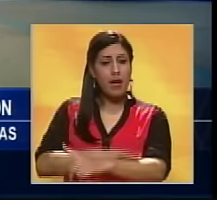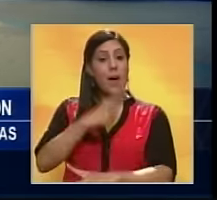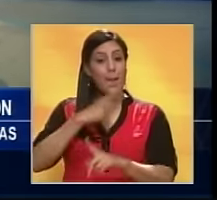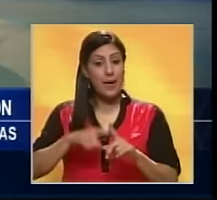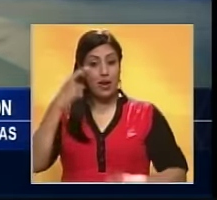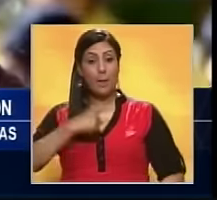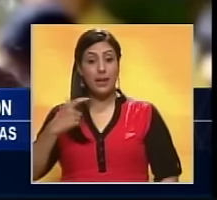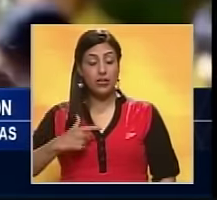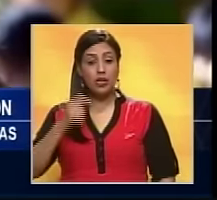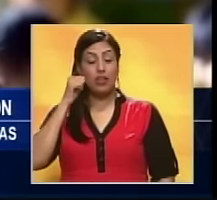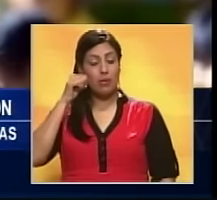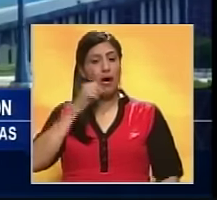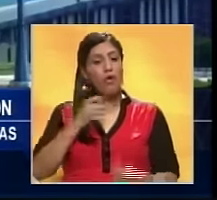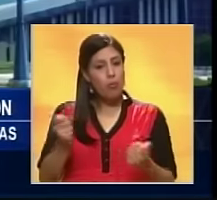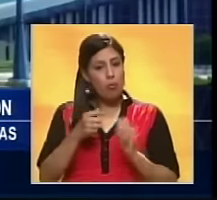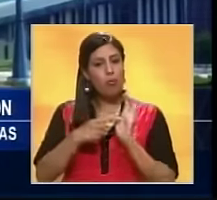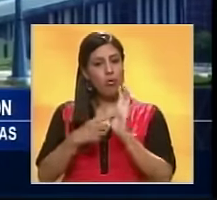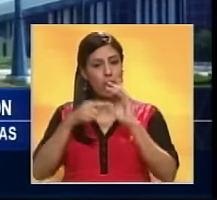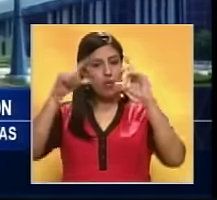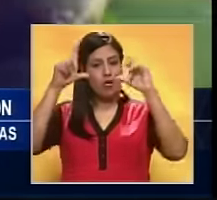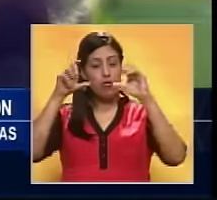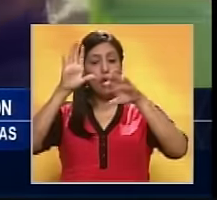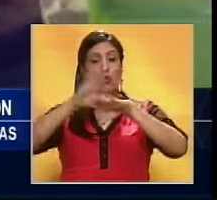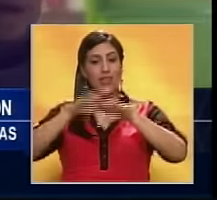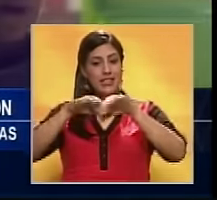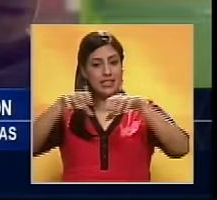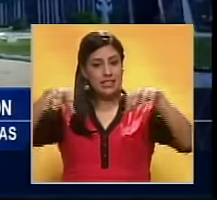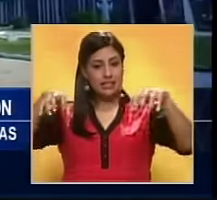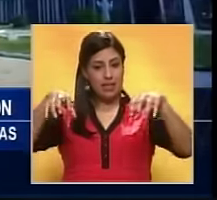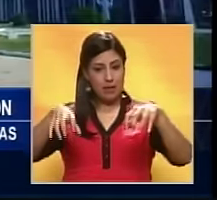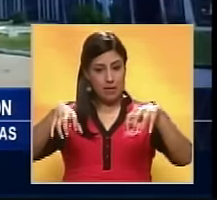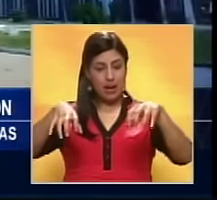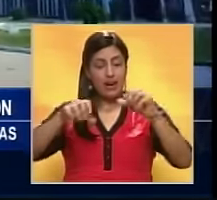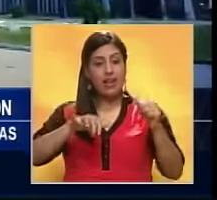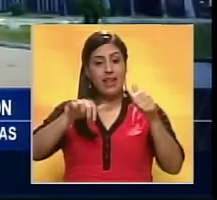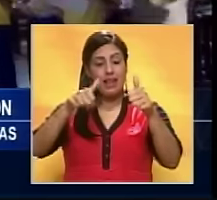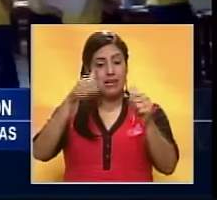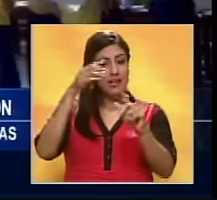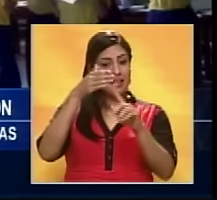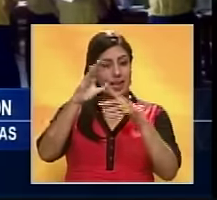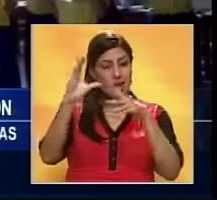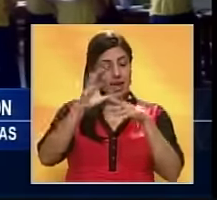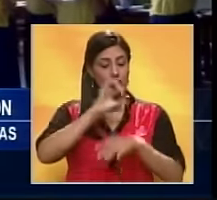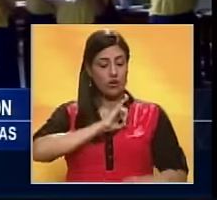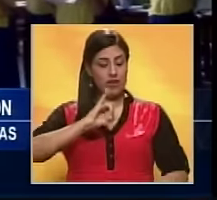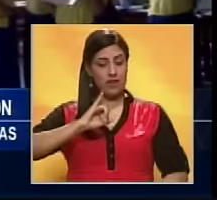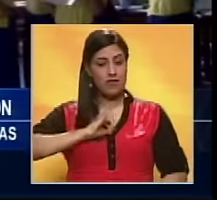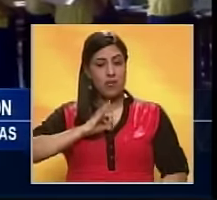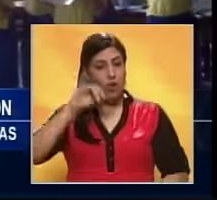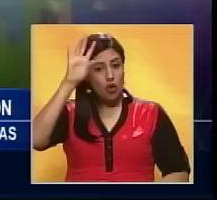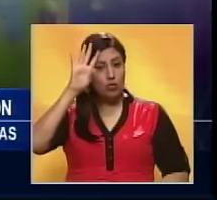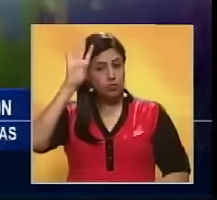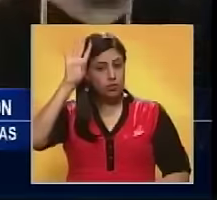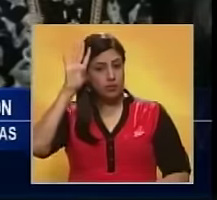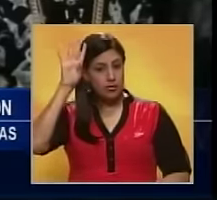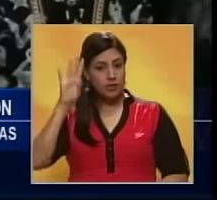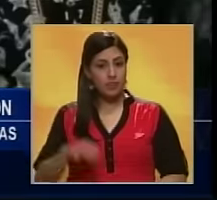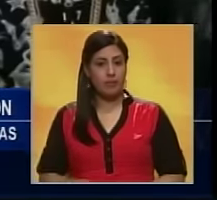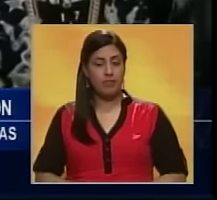manager de la agrupación habría publicado una imagen anunciando la separación y el inicio de la carrera como solista de Jesús Chino